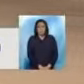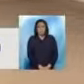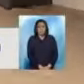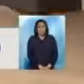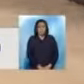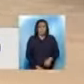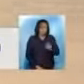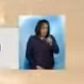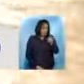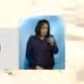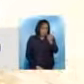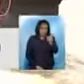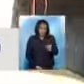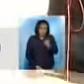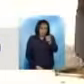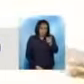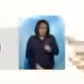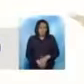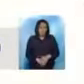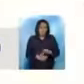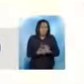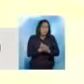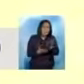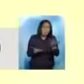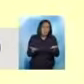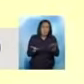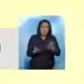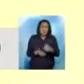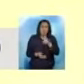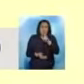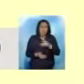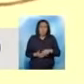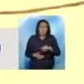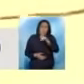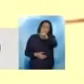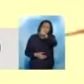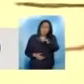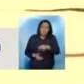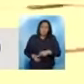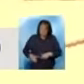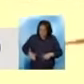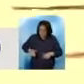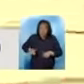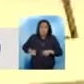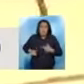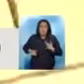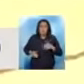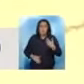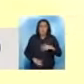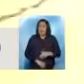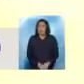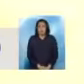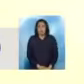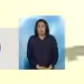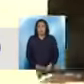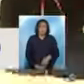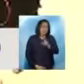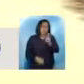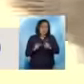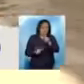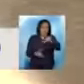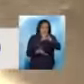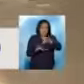Acá hay una persona. Amigo, ¿hasta dónde llega el agua ahí abajo? Más allá, ¿no es cierto? ¿Hay gente ahí en la